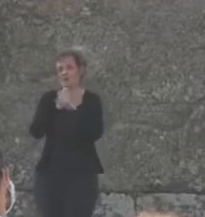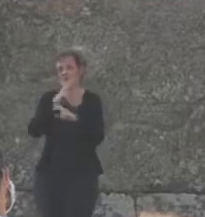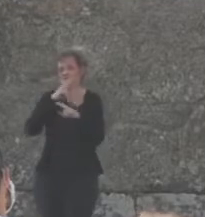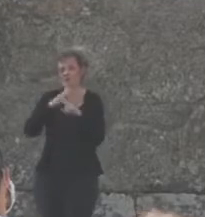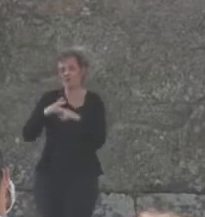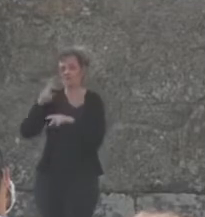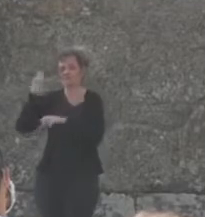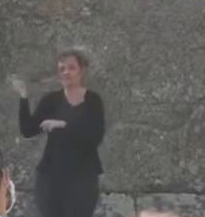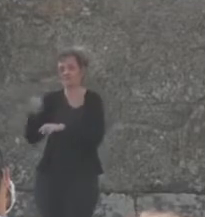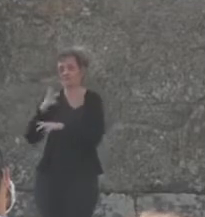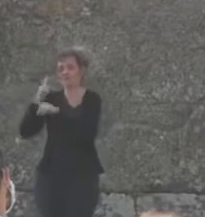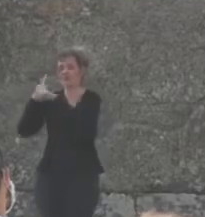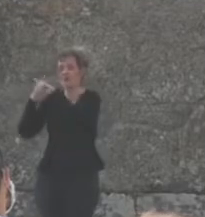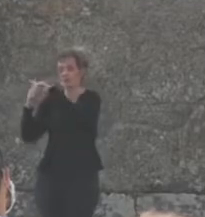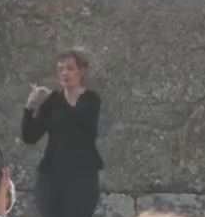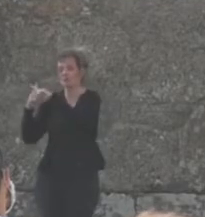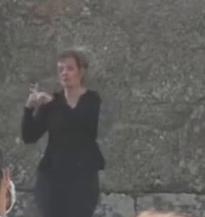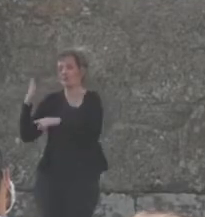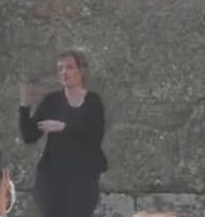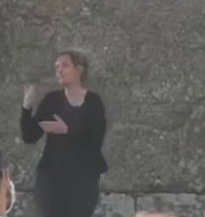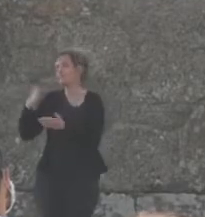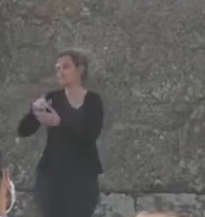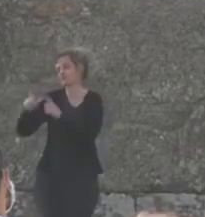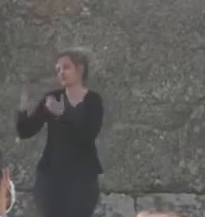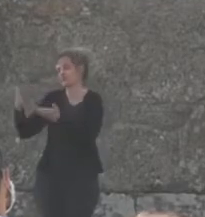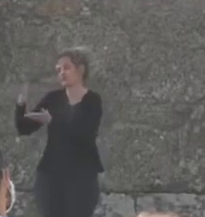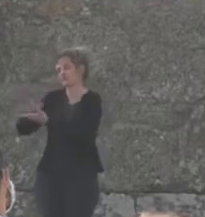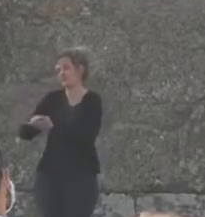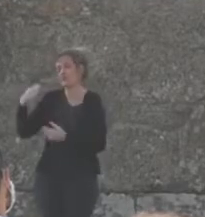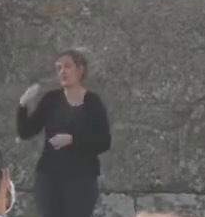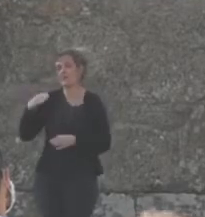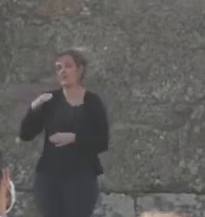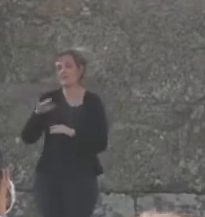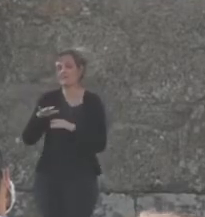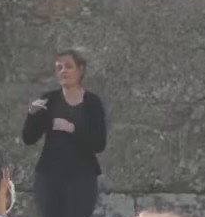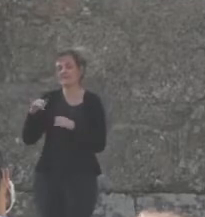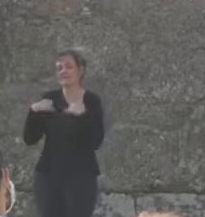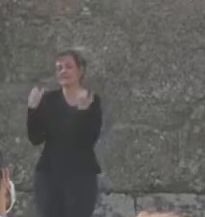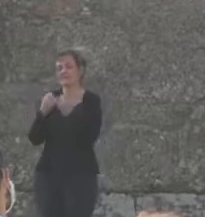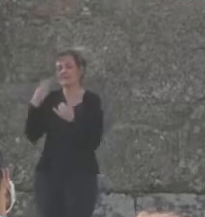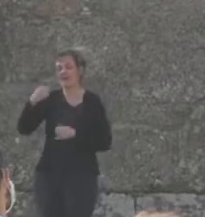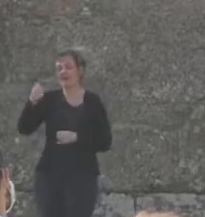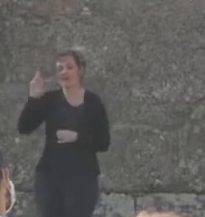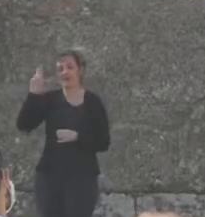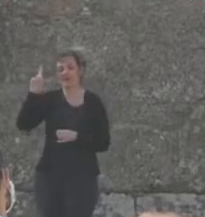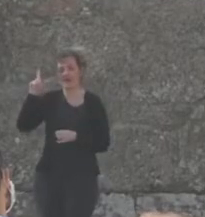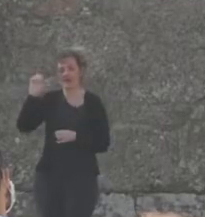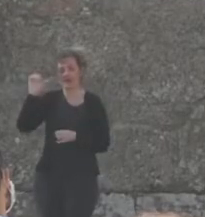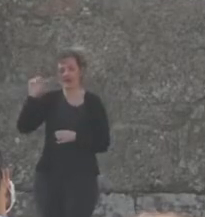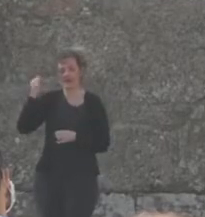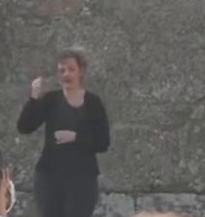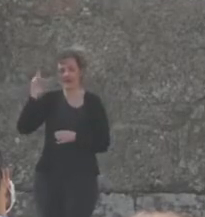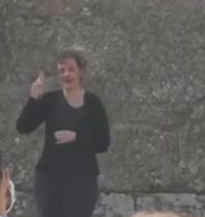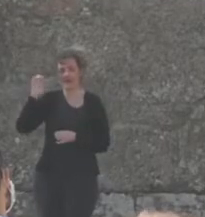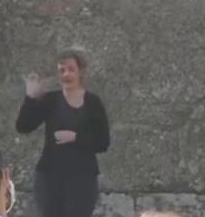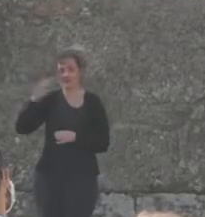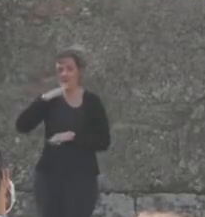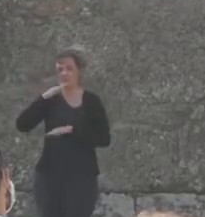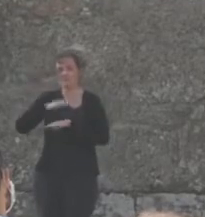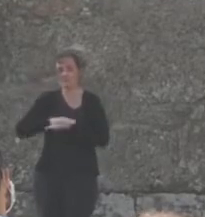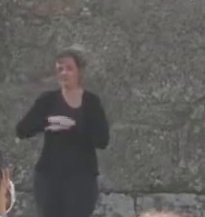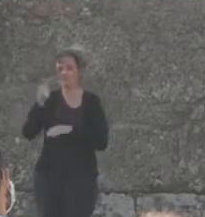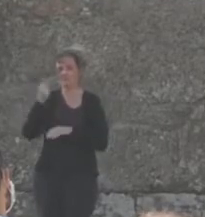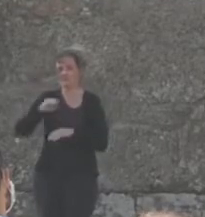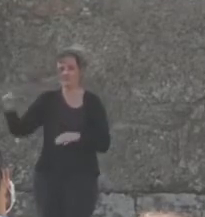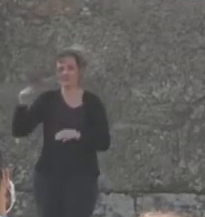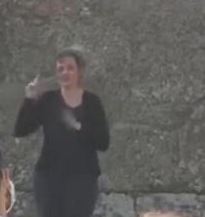e os nomes dos caídos no Baleares e que, a pesar de requerir a retirada destes símbolos que contradín o cumprimento da Lei de Memoria